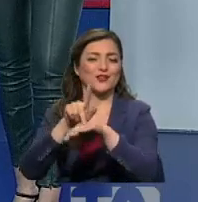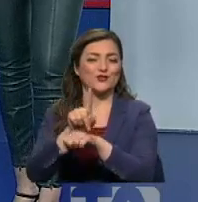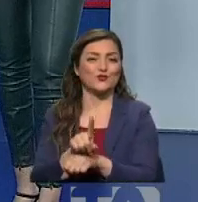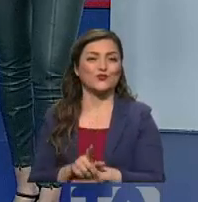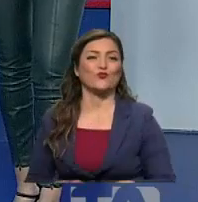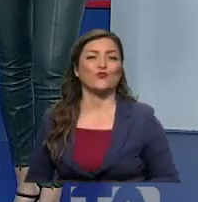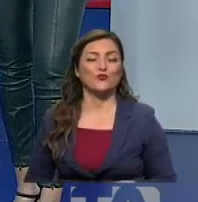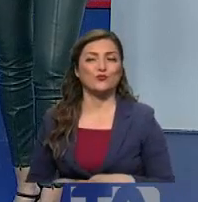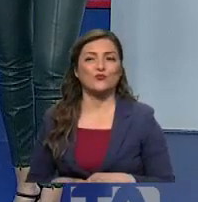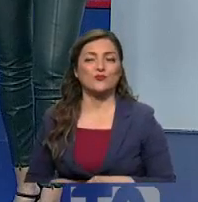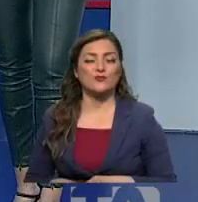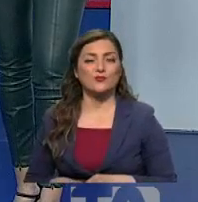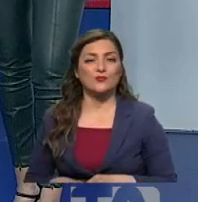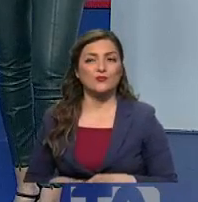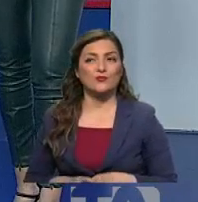profesionales.